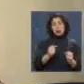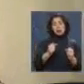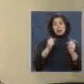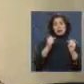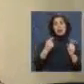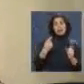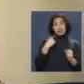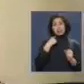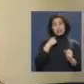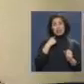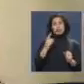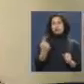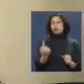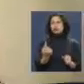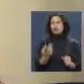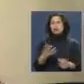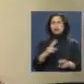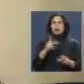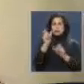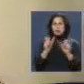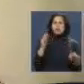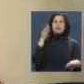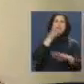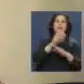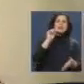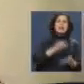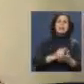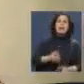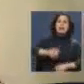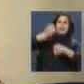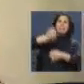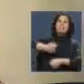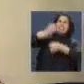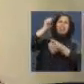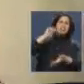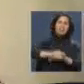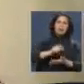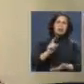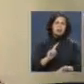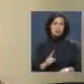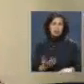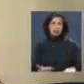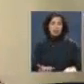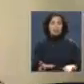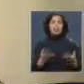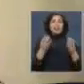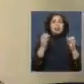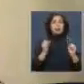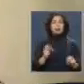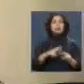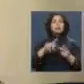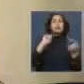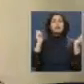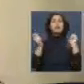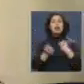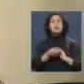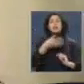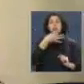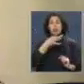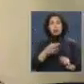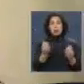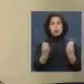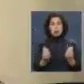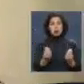solamente carteles puestos en las calles. Entonces, no impidamos que se hagan. se hizo una modificación y se dijo, bueno,